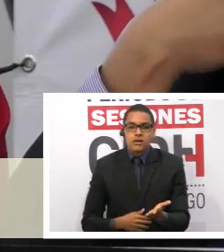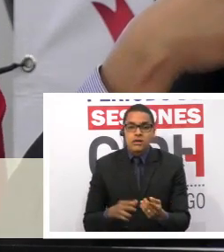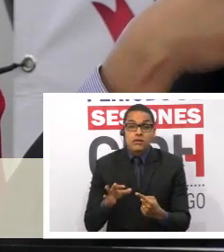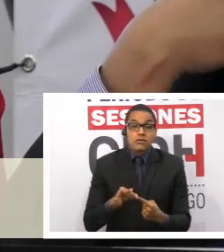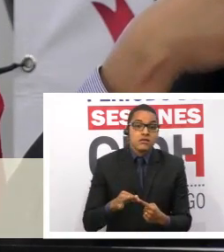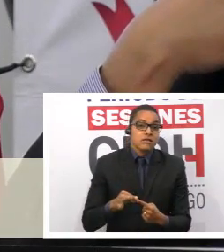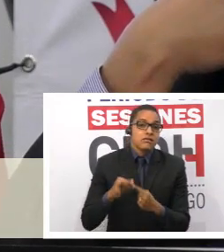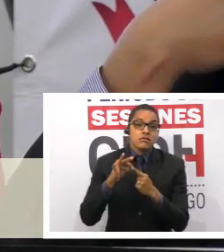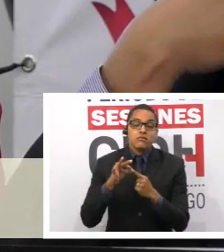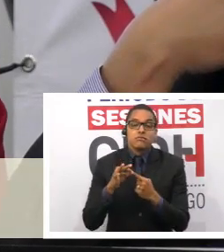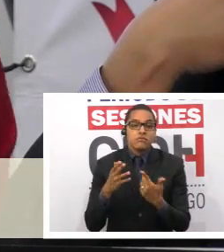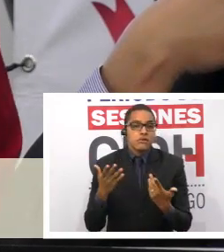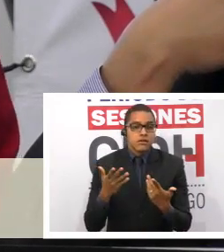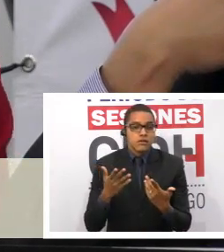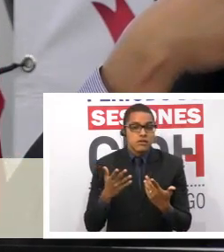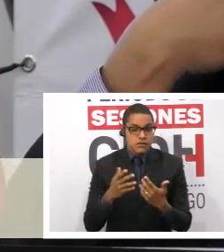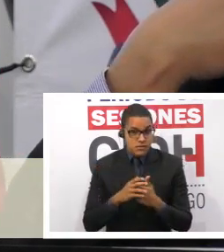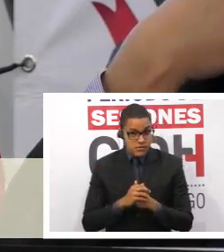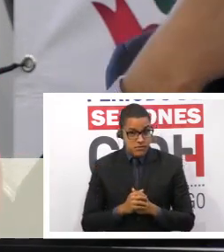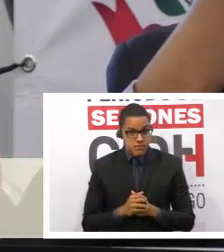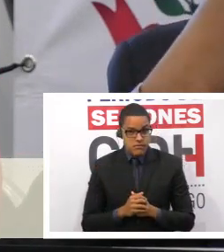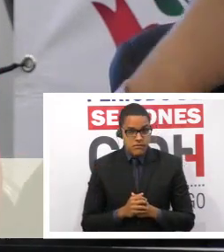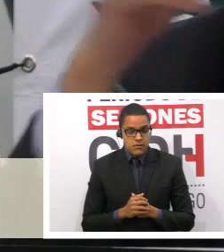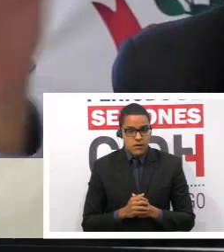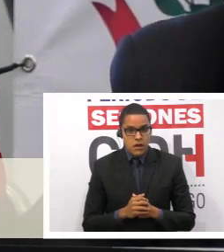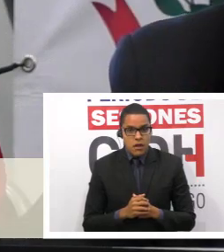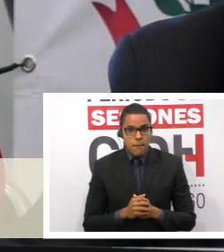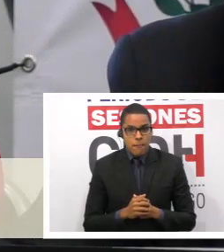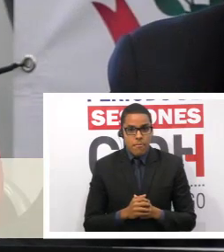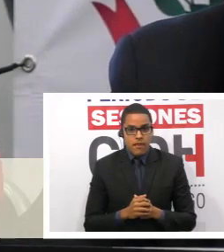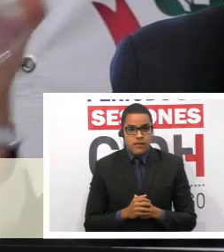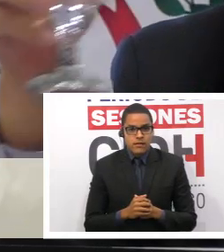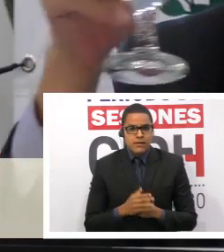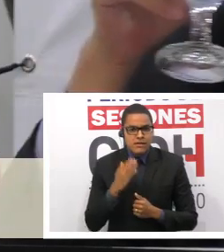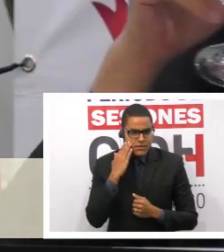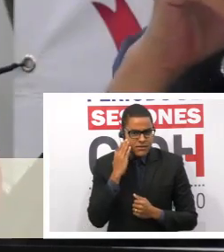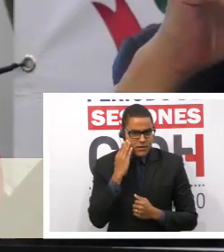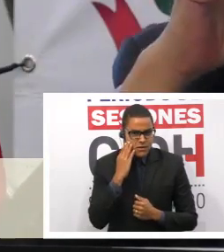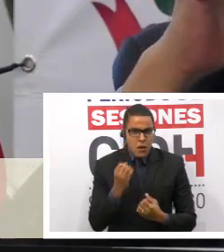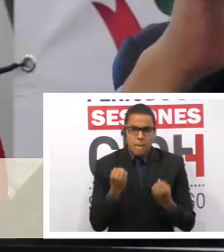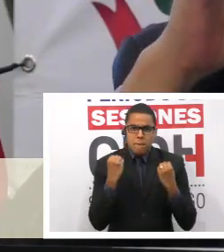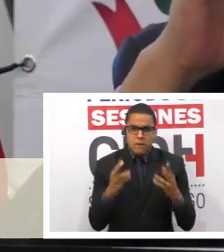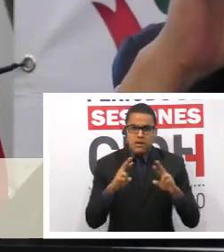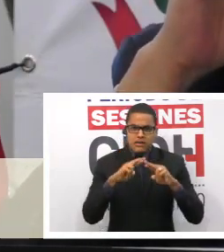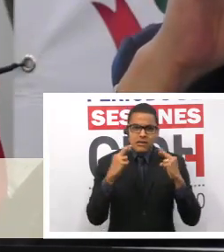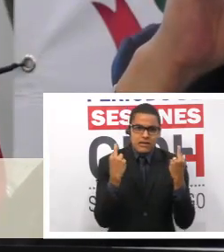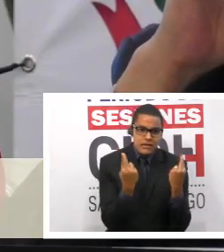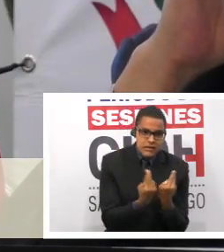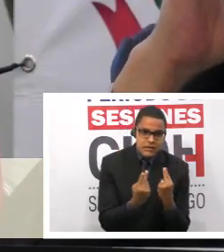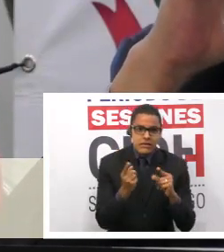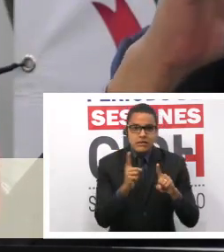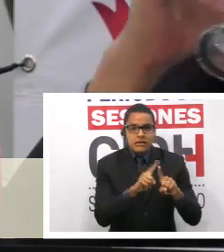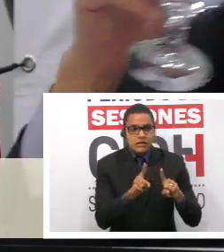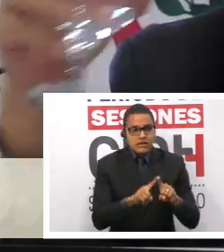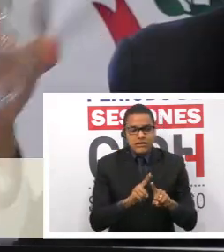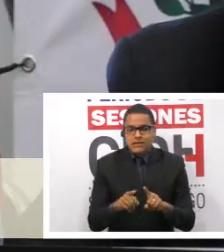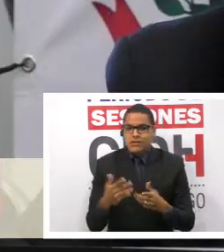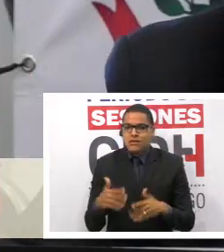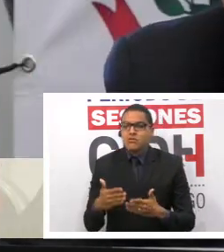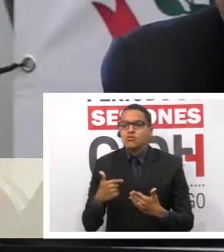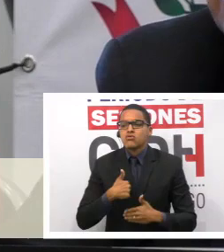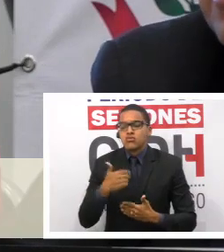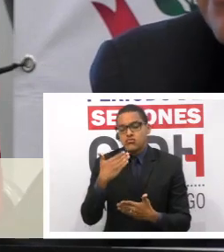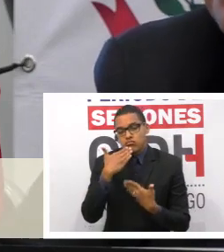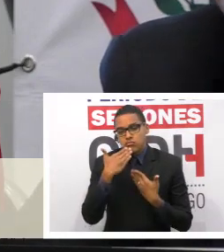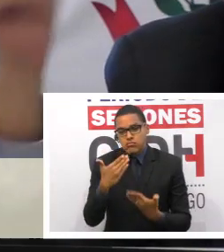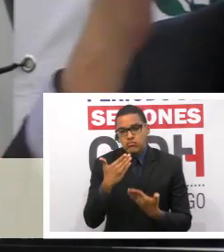concebido entre tanto hace tanto solicitudes de audiencias como se recibieron esta audiencia que por supuesto era